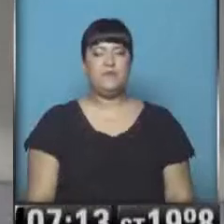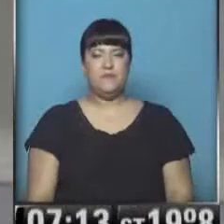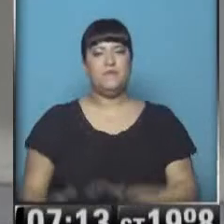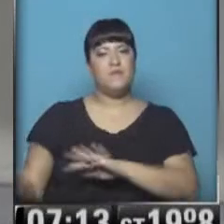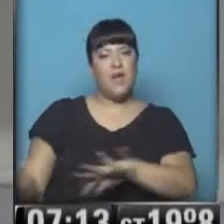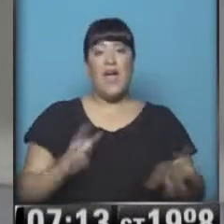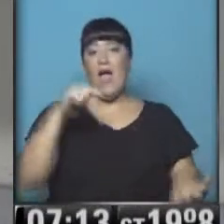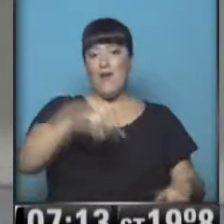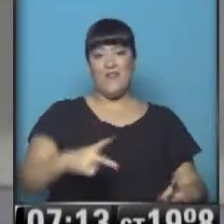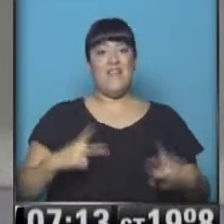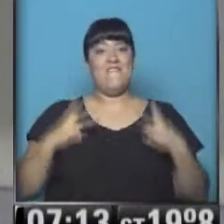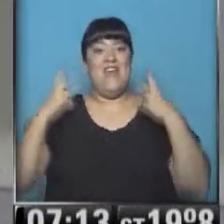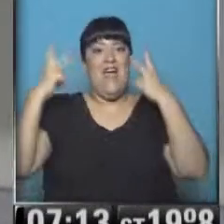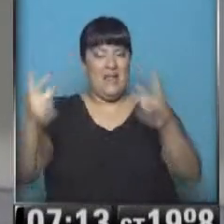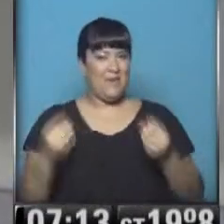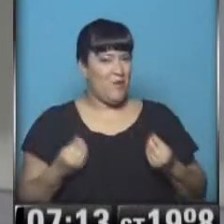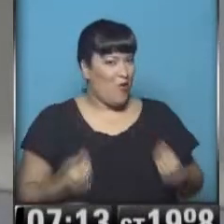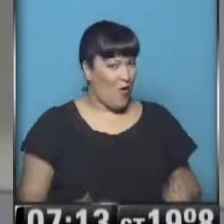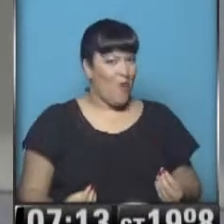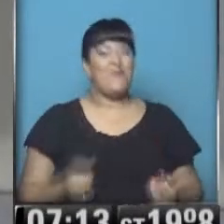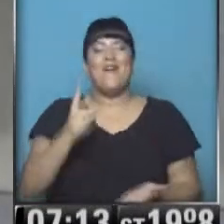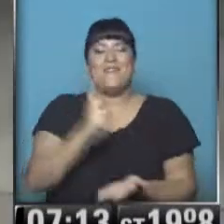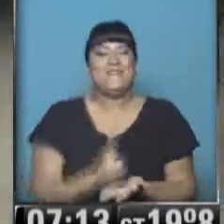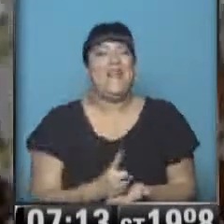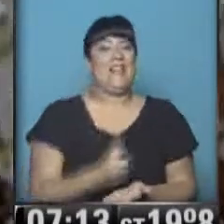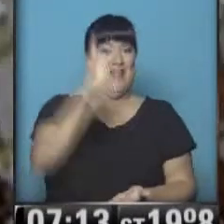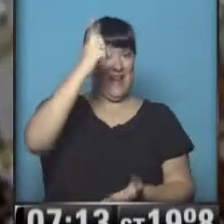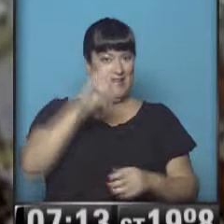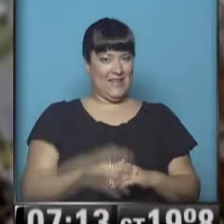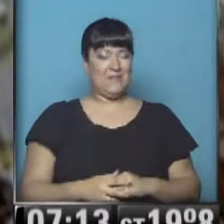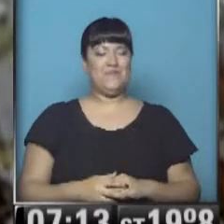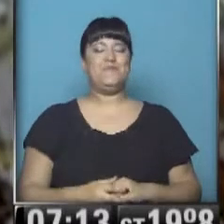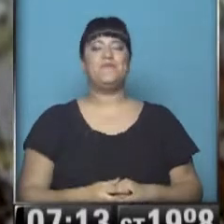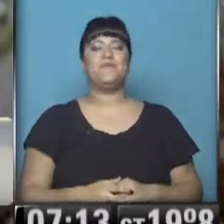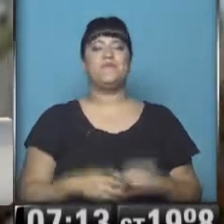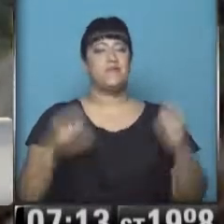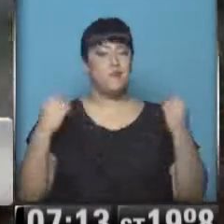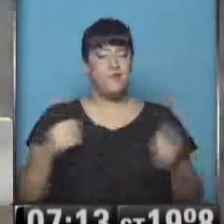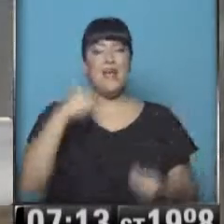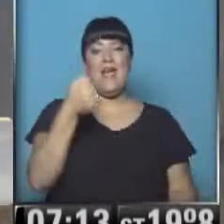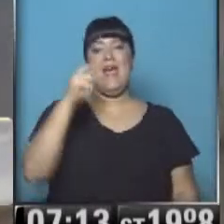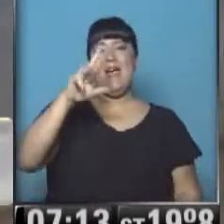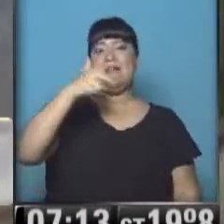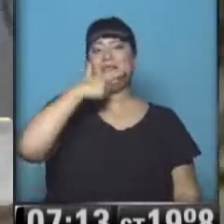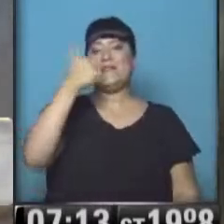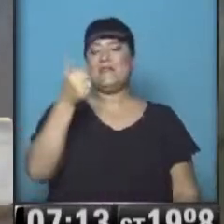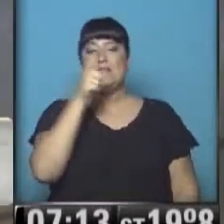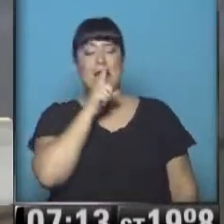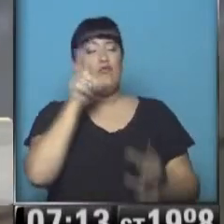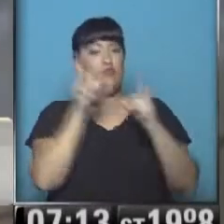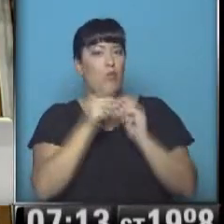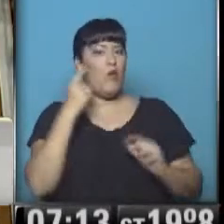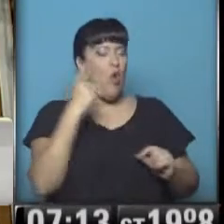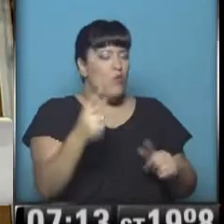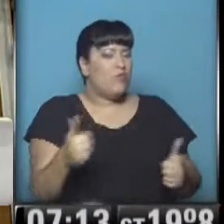Ahora viajemos, bueno, a través de nuestro satélite geoestacional de telecomunicaciones, porque ARSAT 1 viene, pero viento en